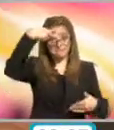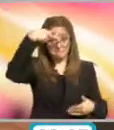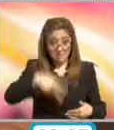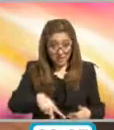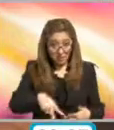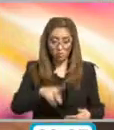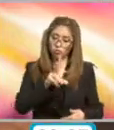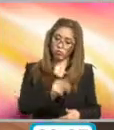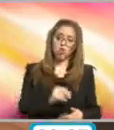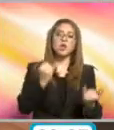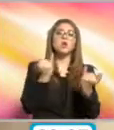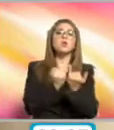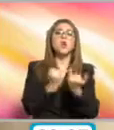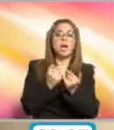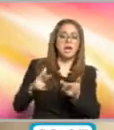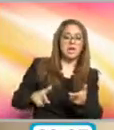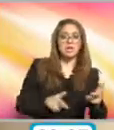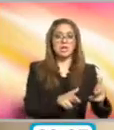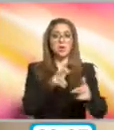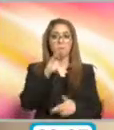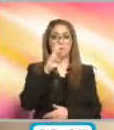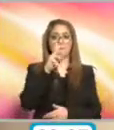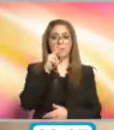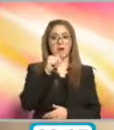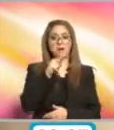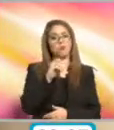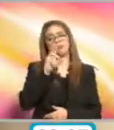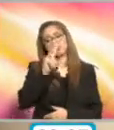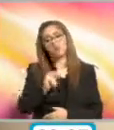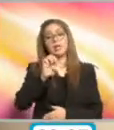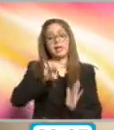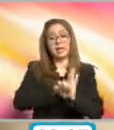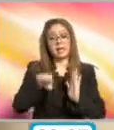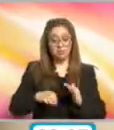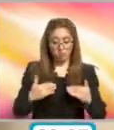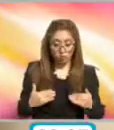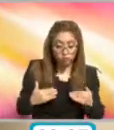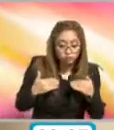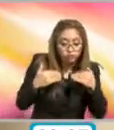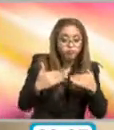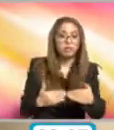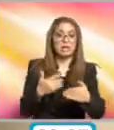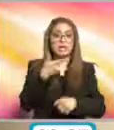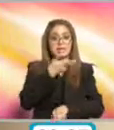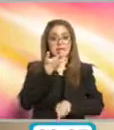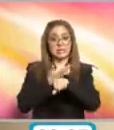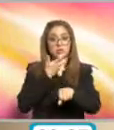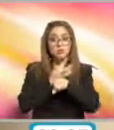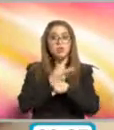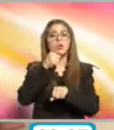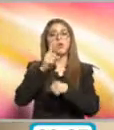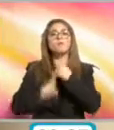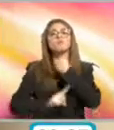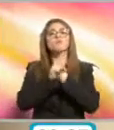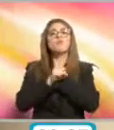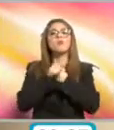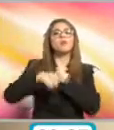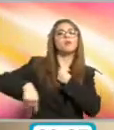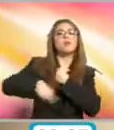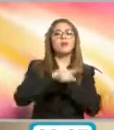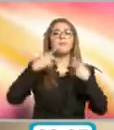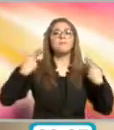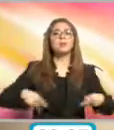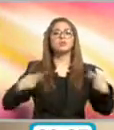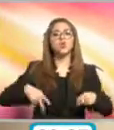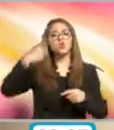mitad del río Bravo y pues bueno, si lo construyen del lado de Estados Unidos, afectaría, como bien dices, a muchas personas que tienen propiedades en esta zona,